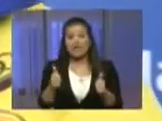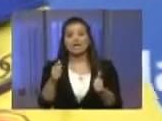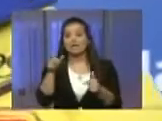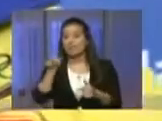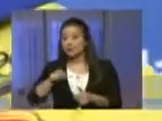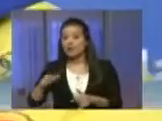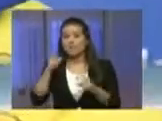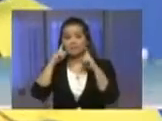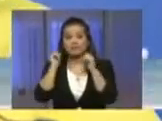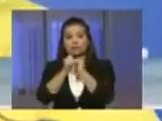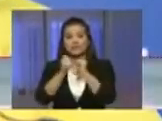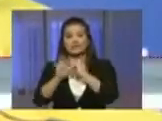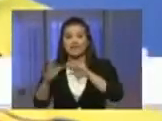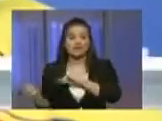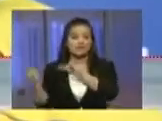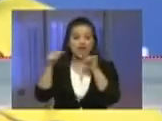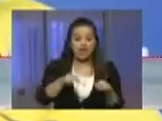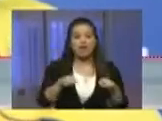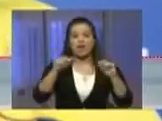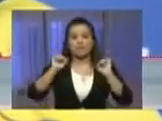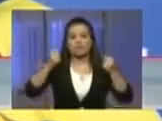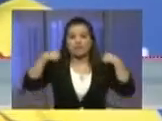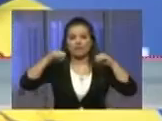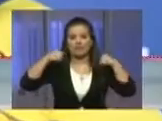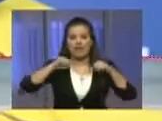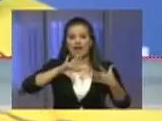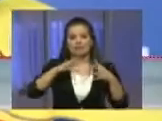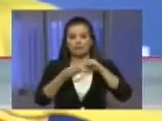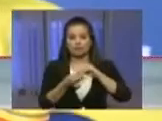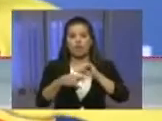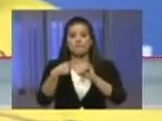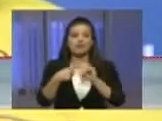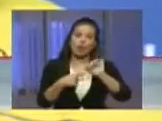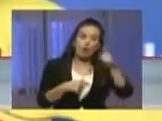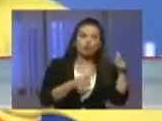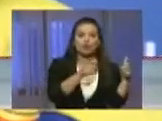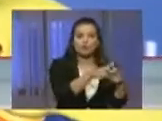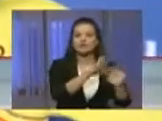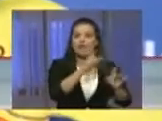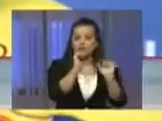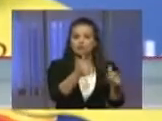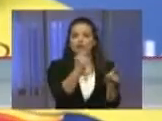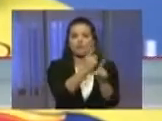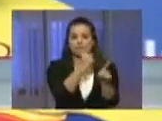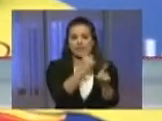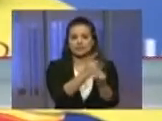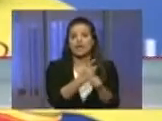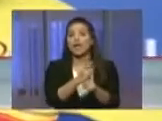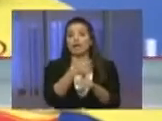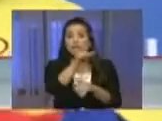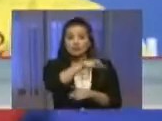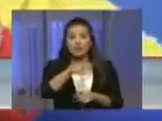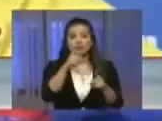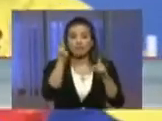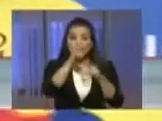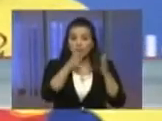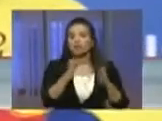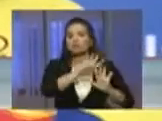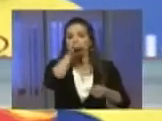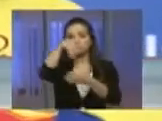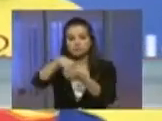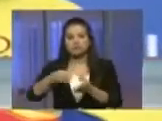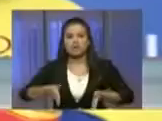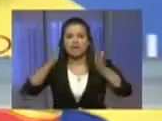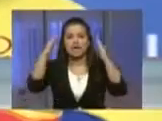preparación los que ya llegaron a la villa y los otros que están en competencia tenemos tenos a todos nuestros atletas en la villa trabajando desde las desde usted lo